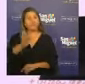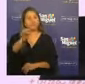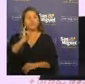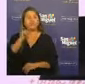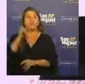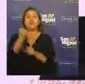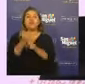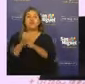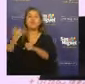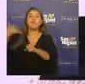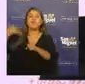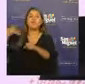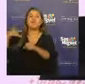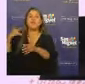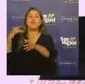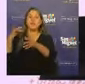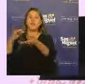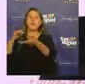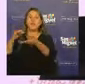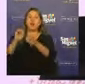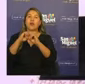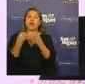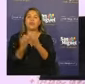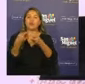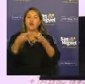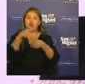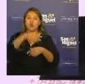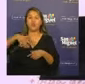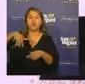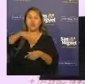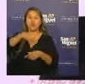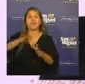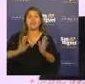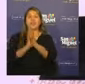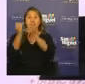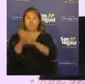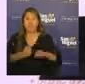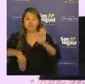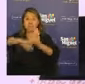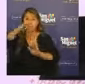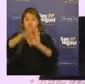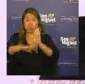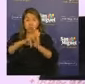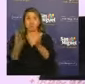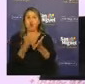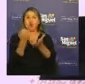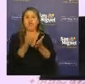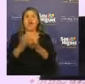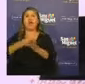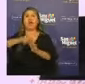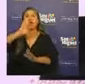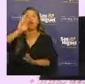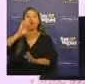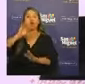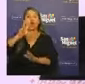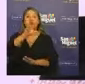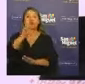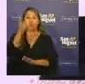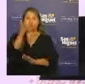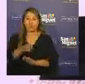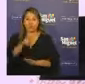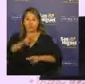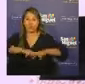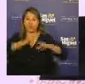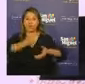importante con las organizaciones sociales. San Miguel es de las comunas que más proyectos ganó del 8%, o el Fondo Comunidad